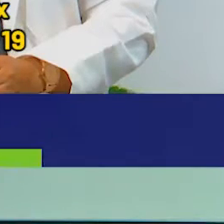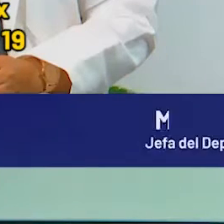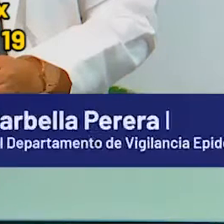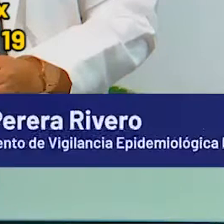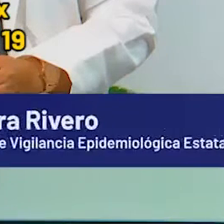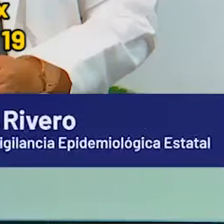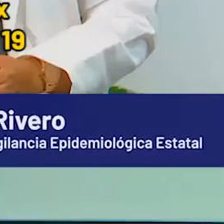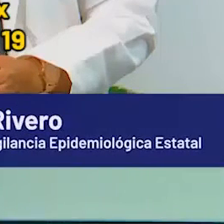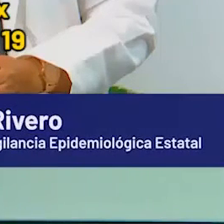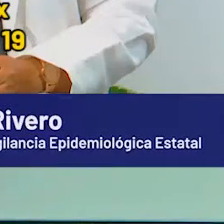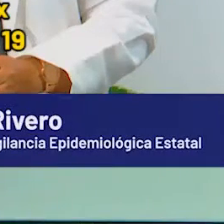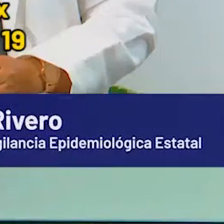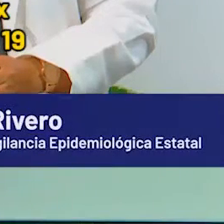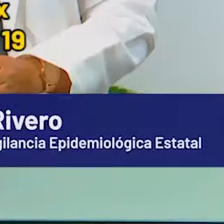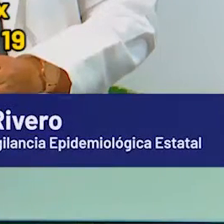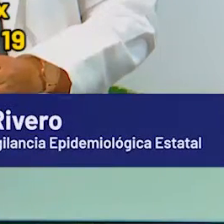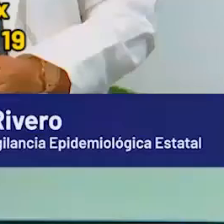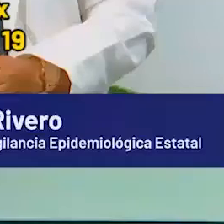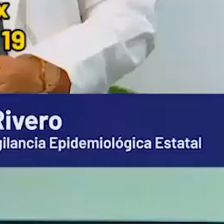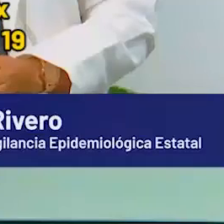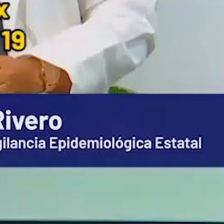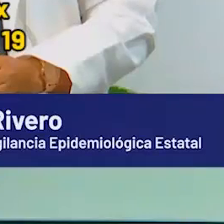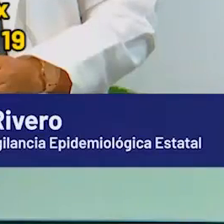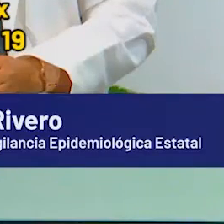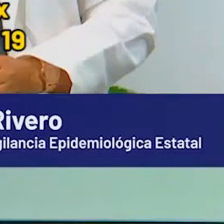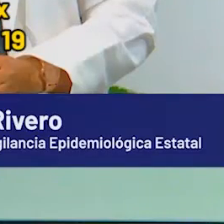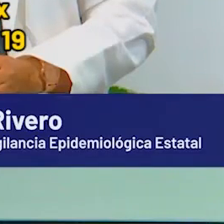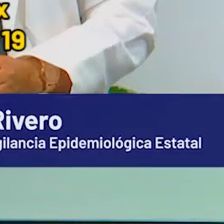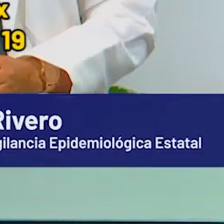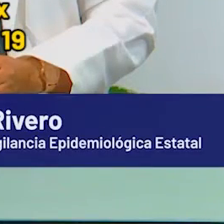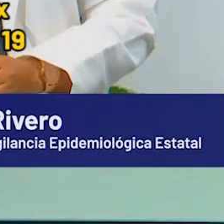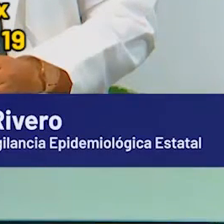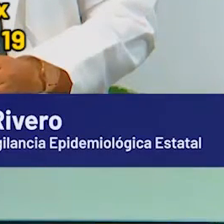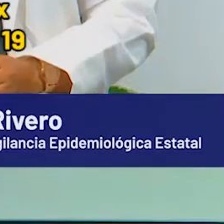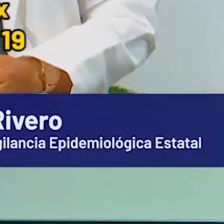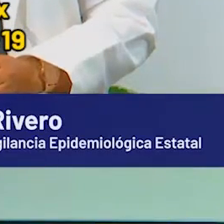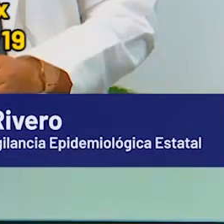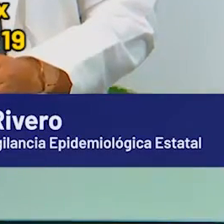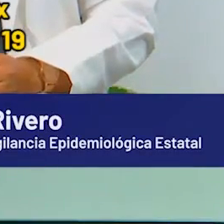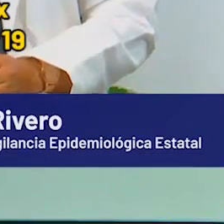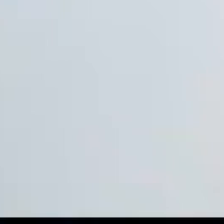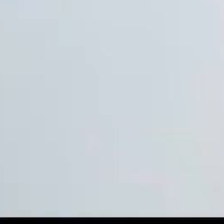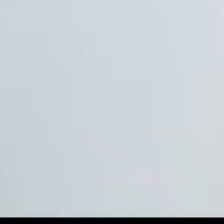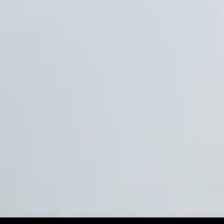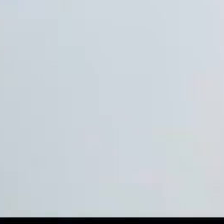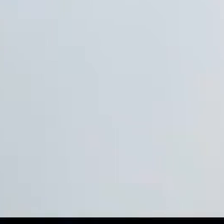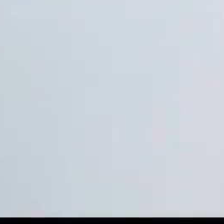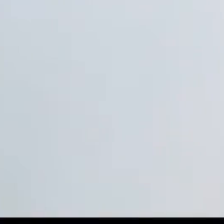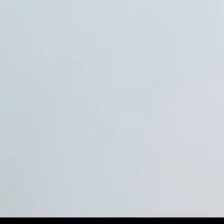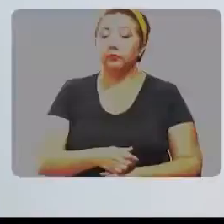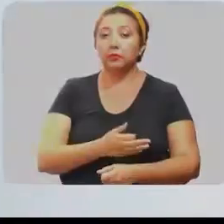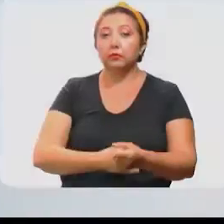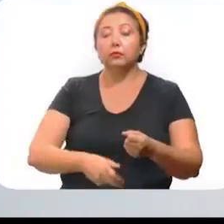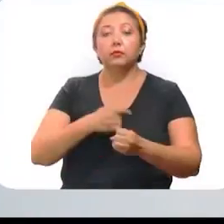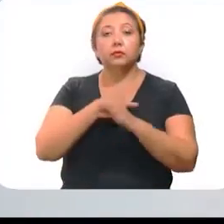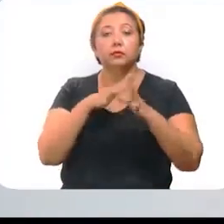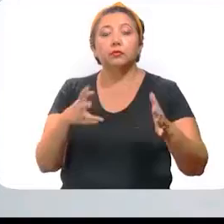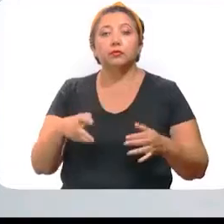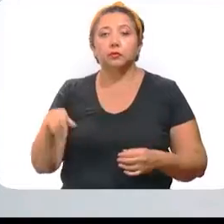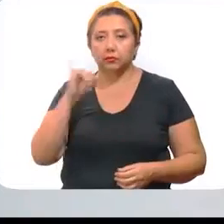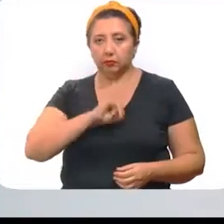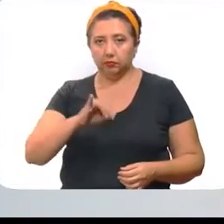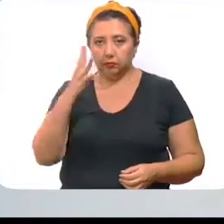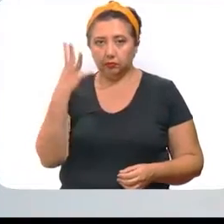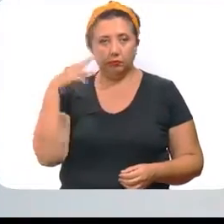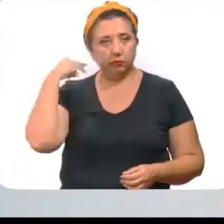Buenas tardes. En este momento haremos el reporte diario relacionado con el COVID-19. Doctora Marbella, por Gracias, favor. buenas tardes. Este es el parte médico de este